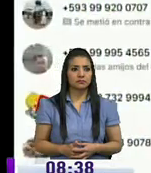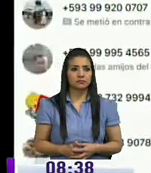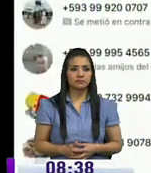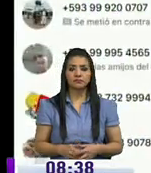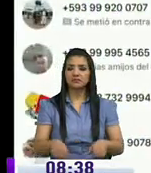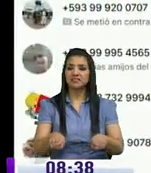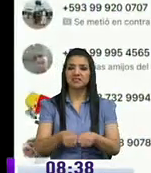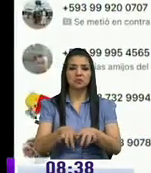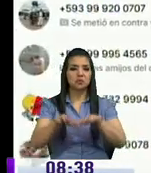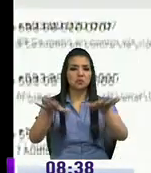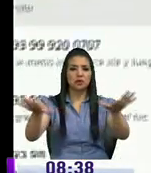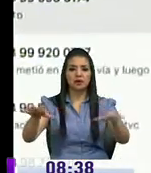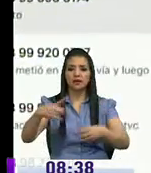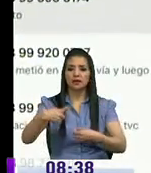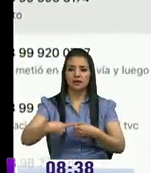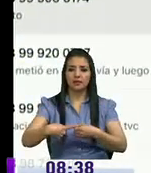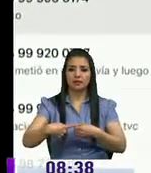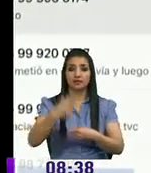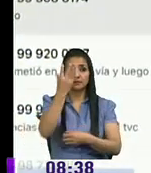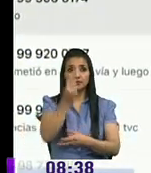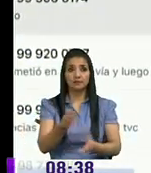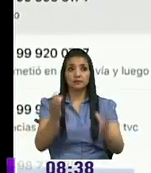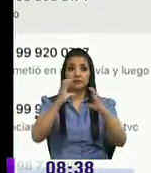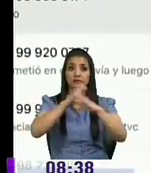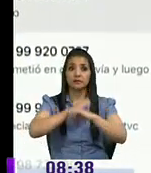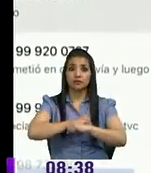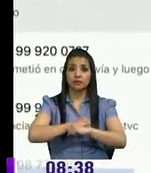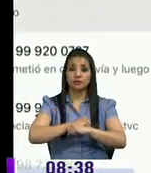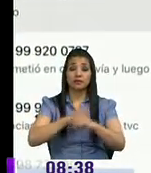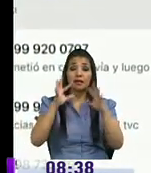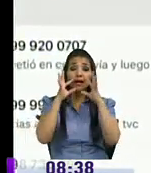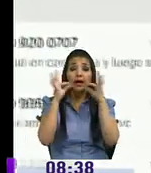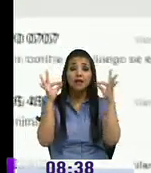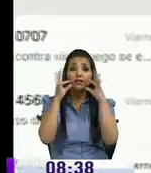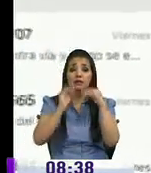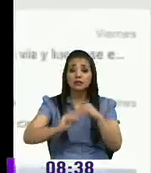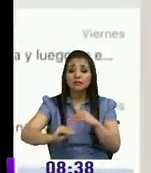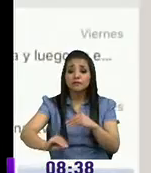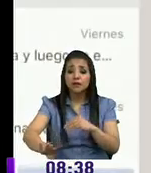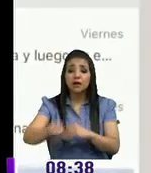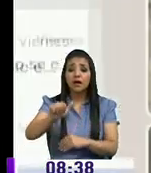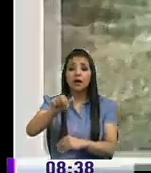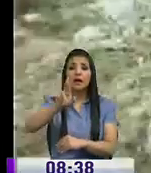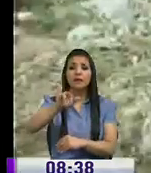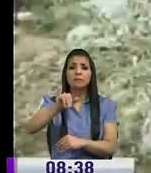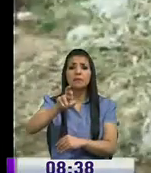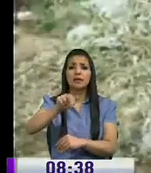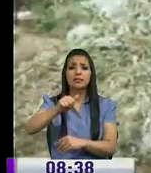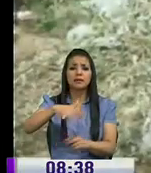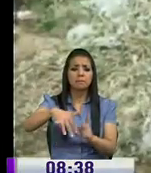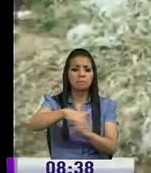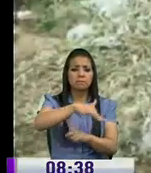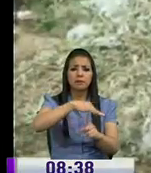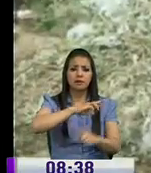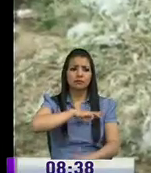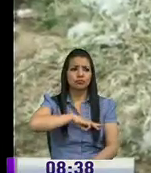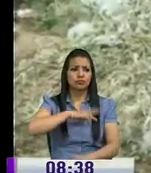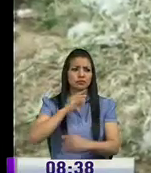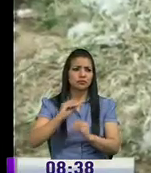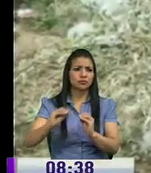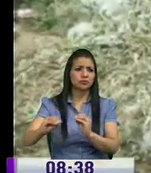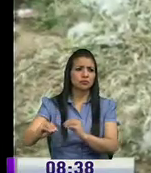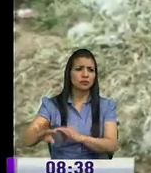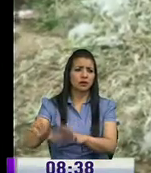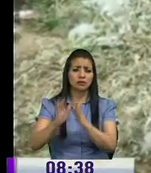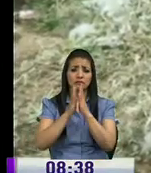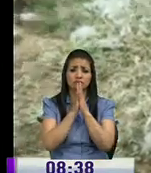por montones. Buenas noches, ayúdenme, estos gatitos están en la quebrada de Armenia, 2 cuadras del parque metropolitano. Botados, mira. Si